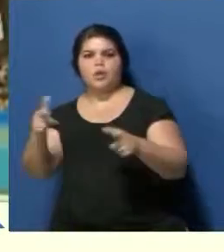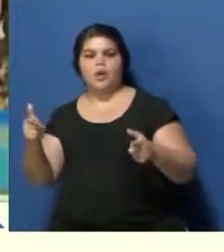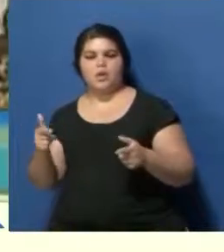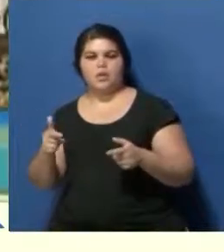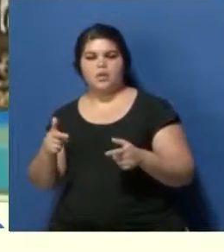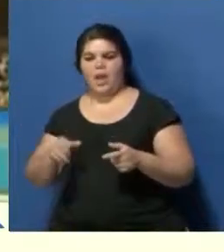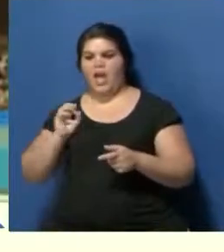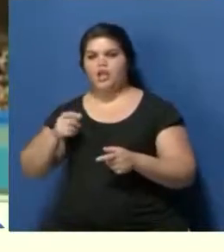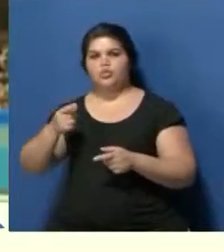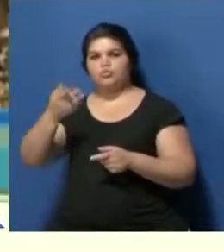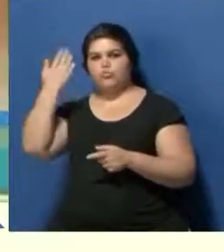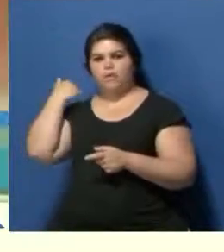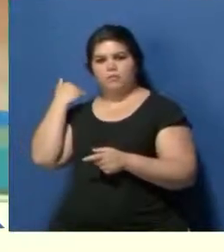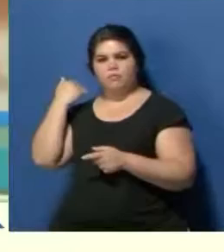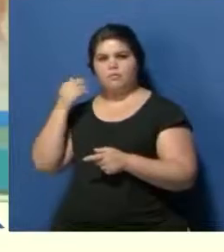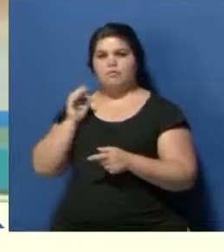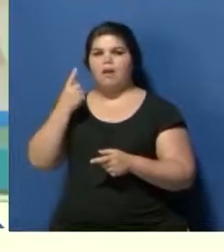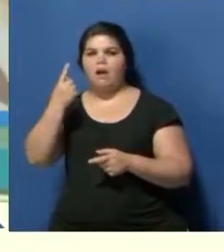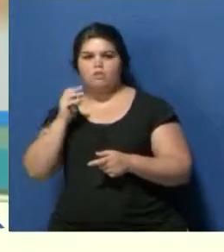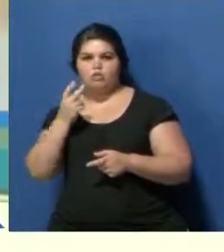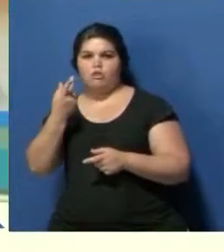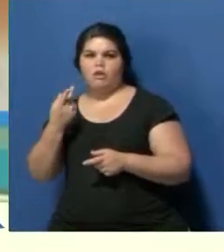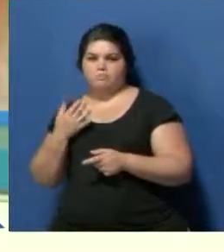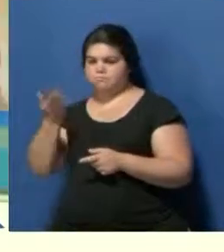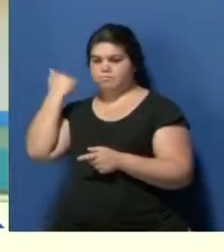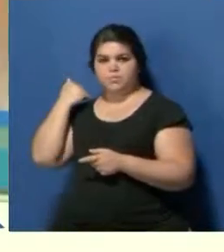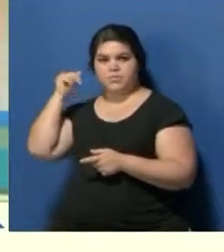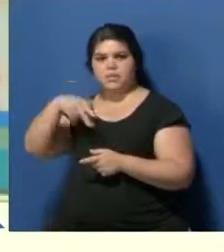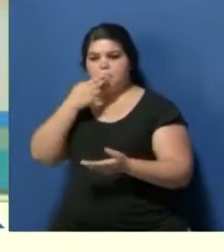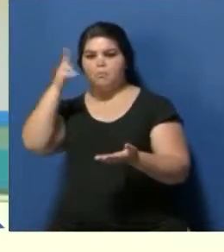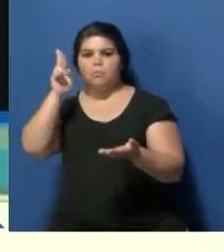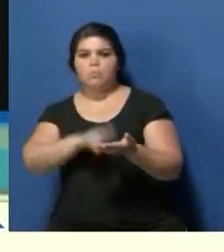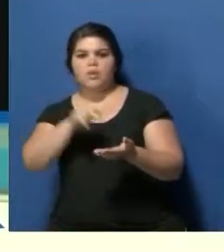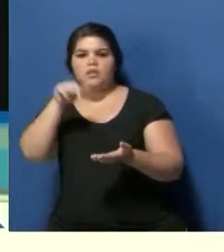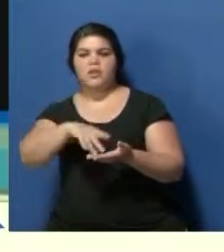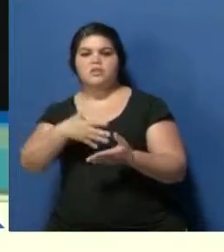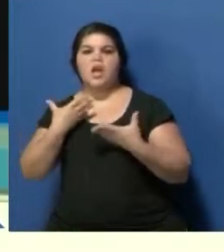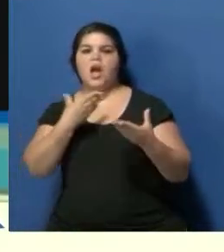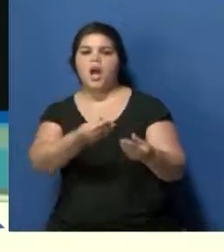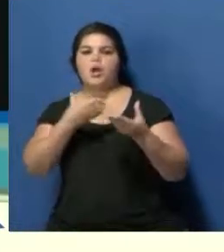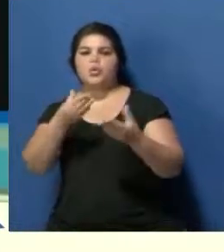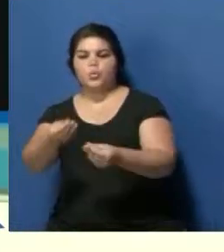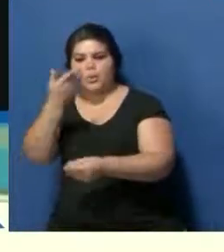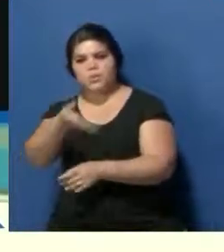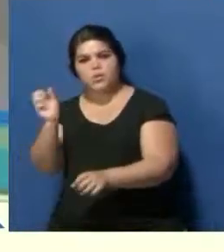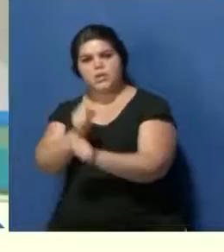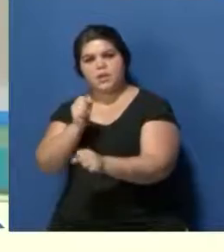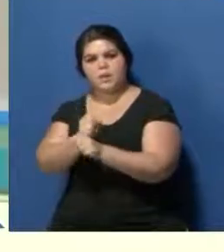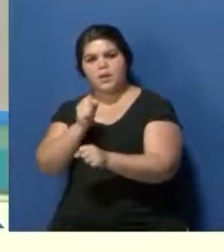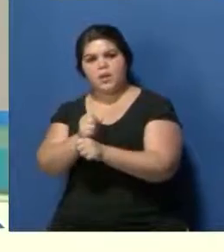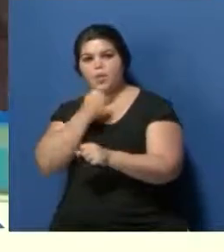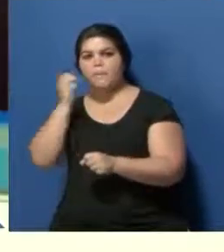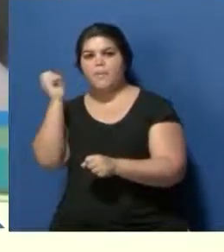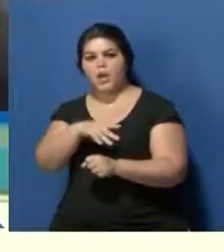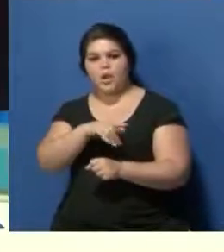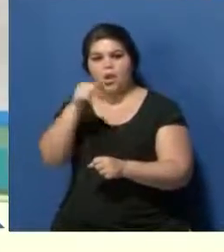medio, 2, cuando era ministro de Economía, decía que ese impuesto a las ganancias era una forma de solidaridad que los trabajadores de mejores recursos tenían que hacer